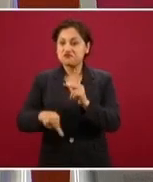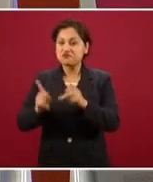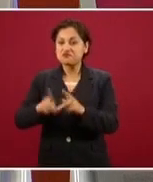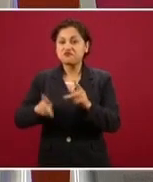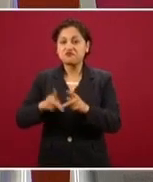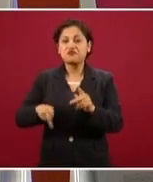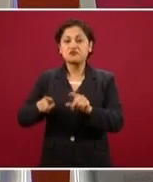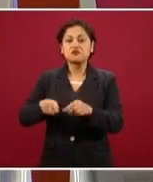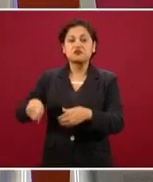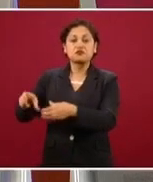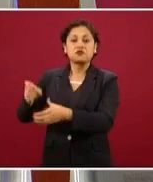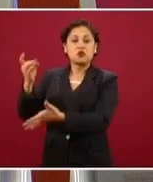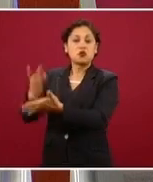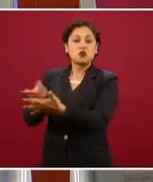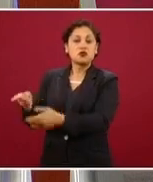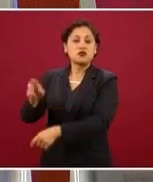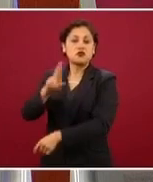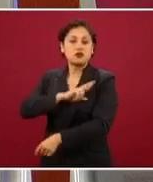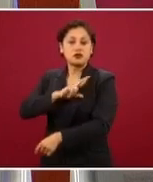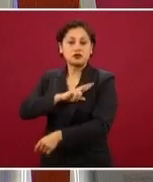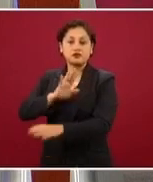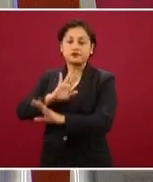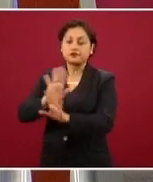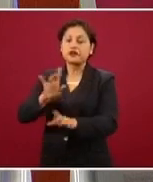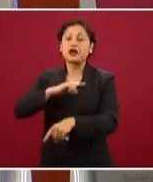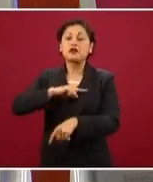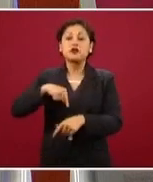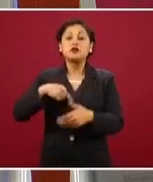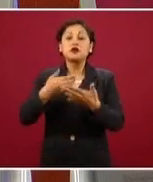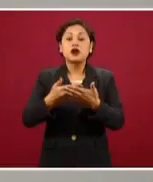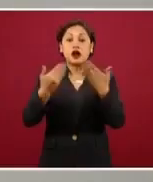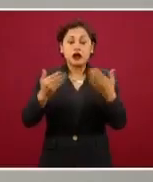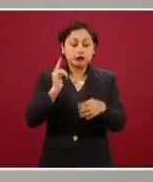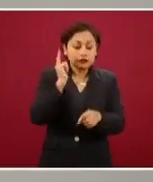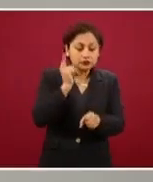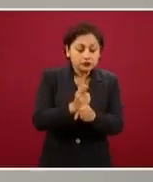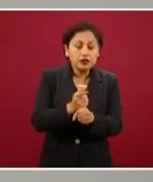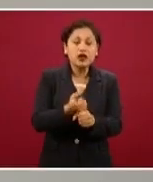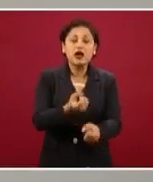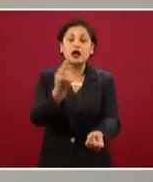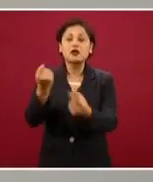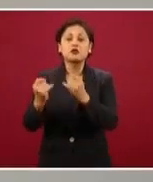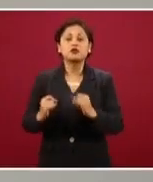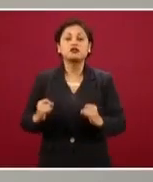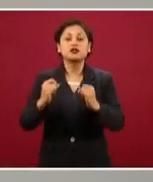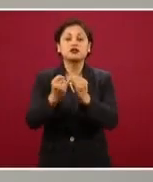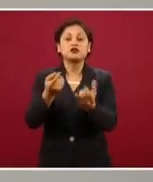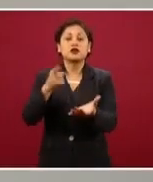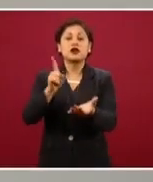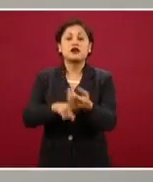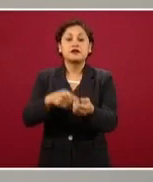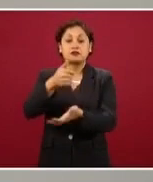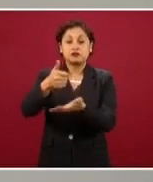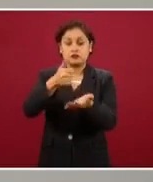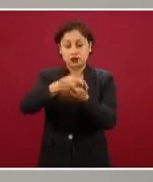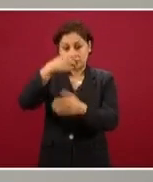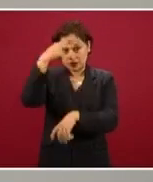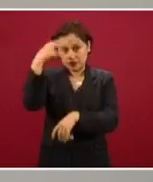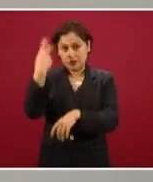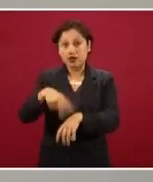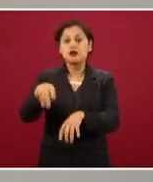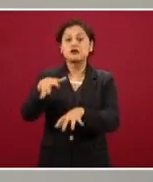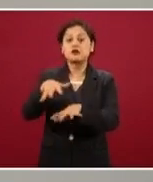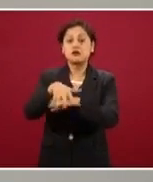ya que en al menos un par de los institutos nacionales de salud que están en la zona de Tlalpan, en la Ciudad de México, existen